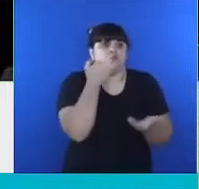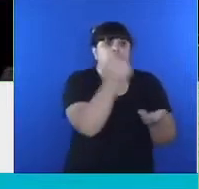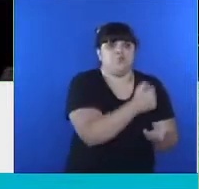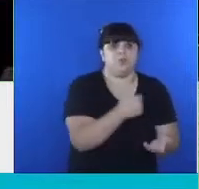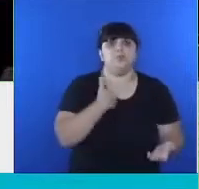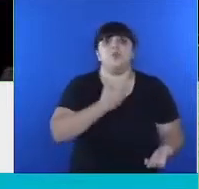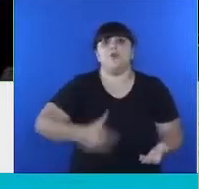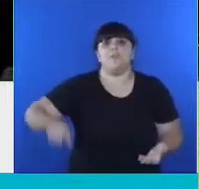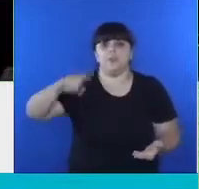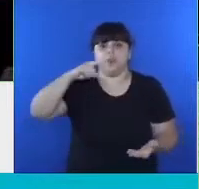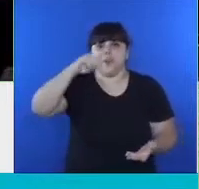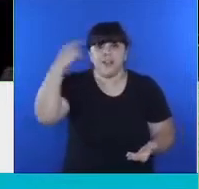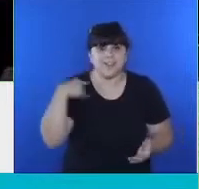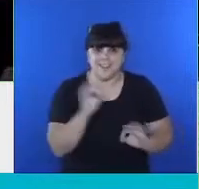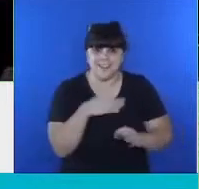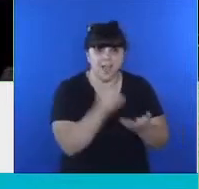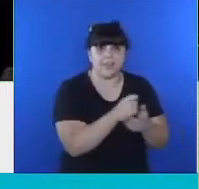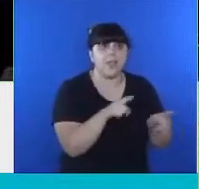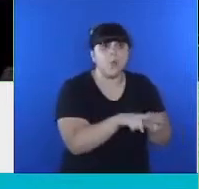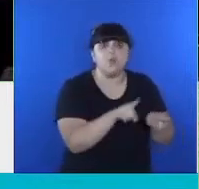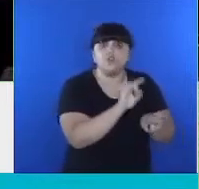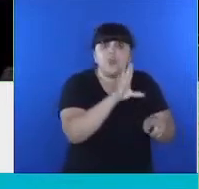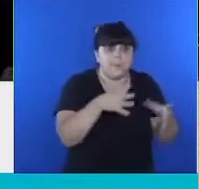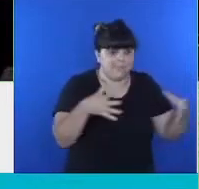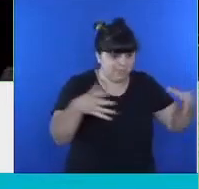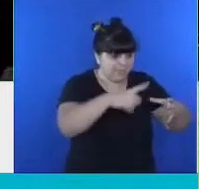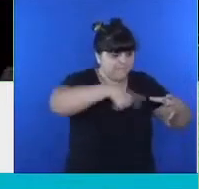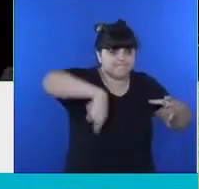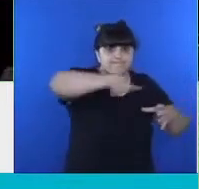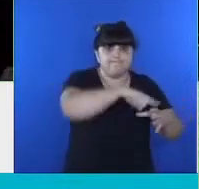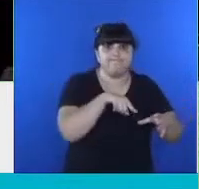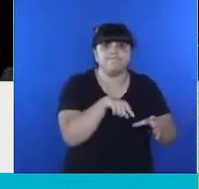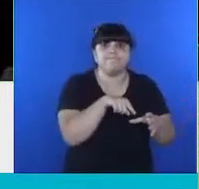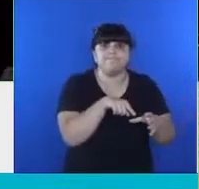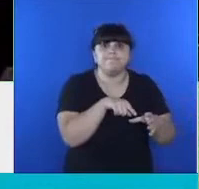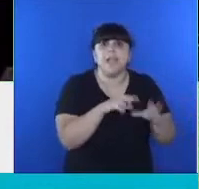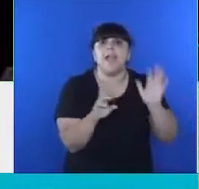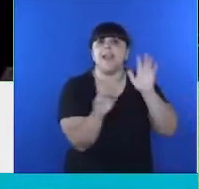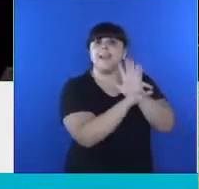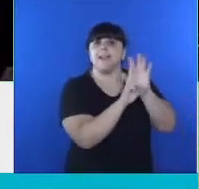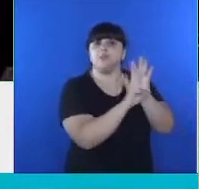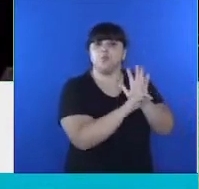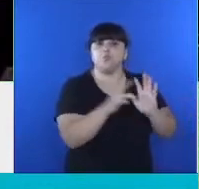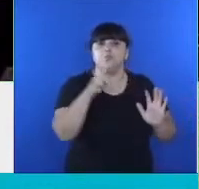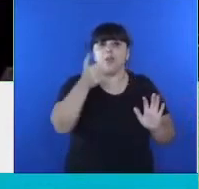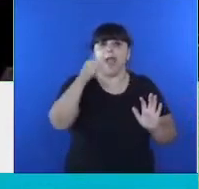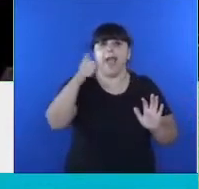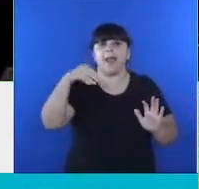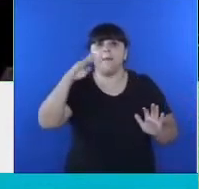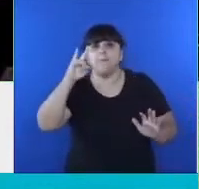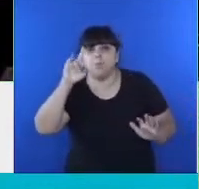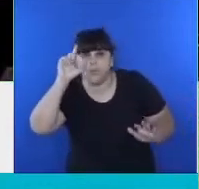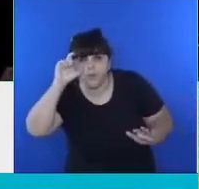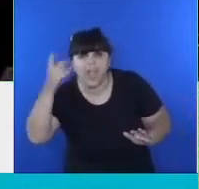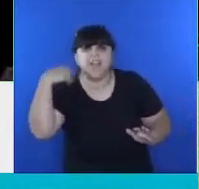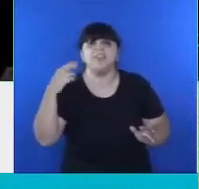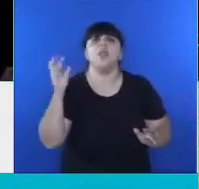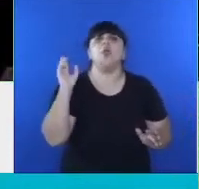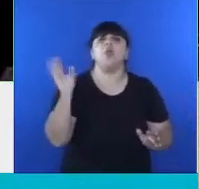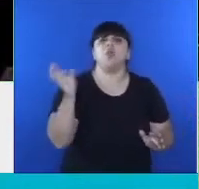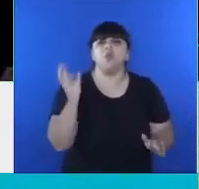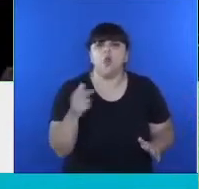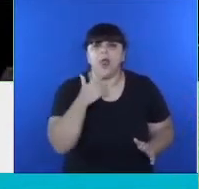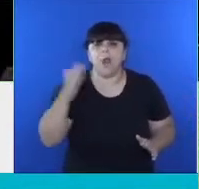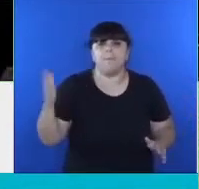gobierno nacional, pero con el solo efecto de aquella resolución de Aranguren, ¿recuerdan cuando dolarizó